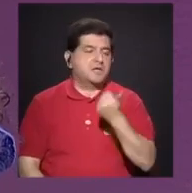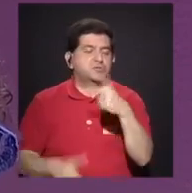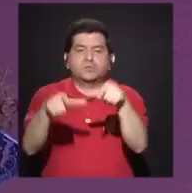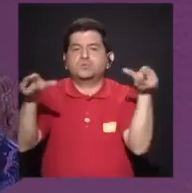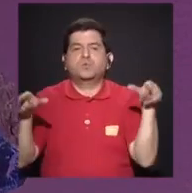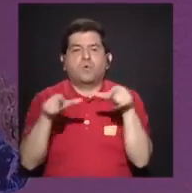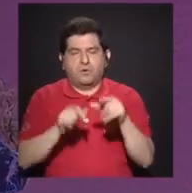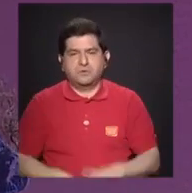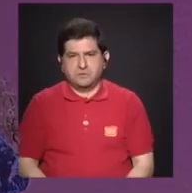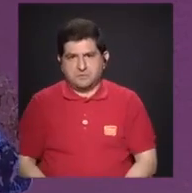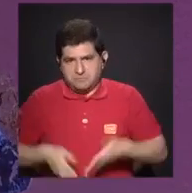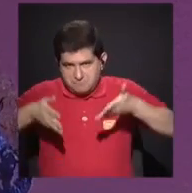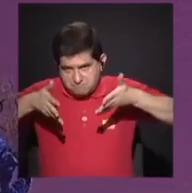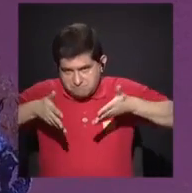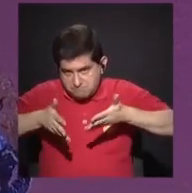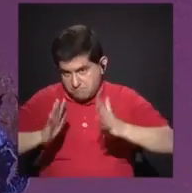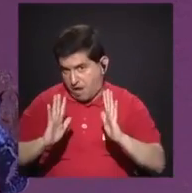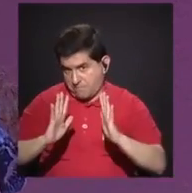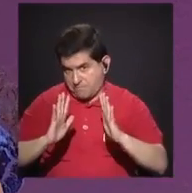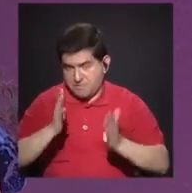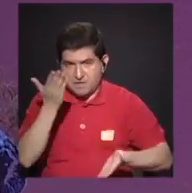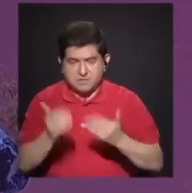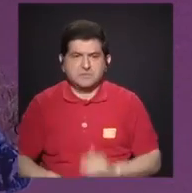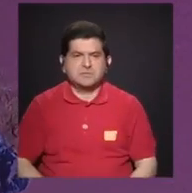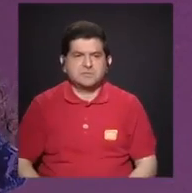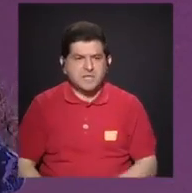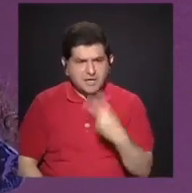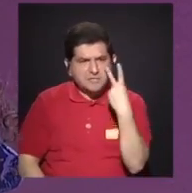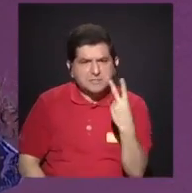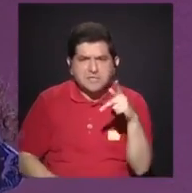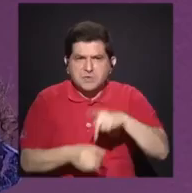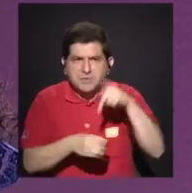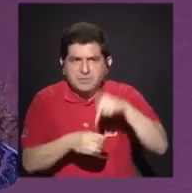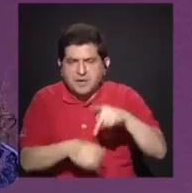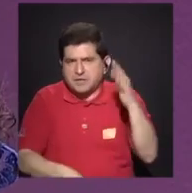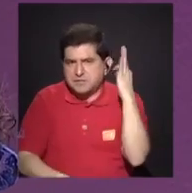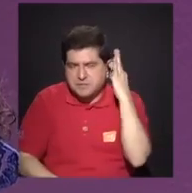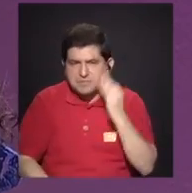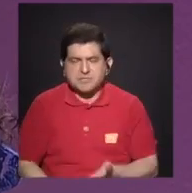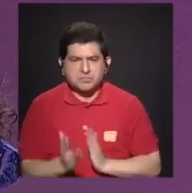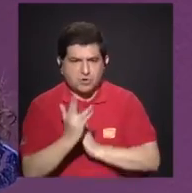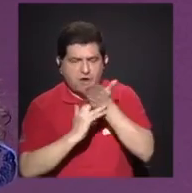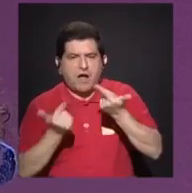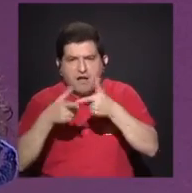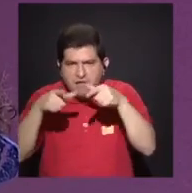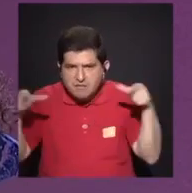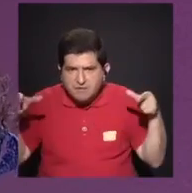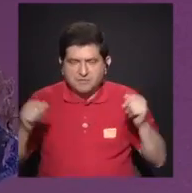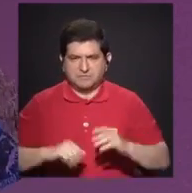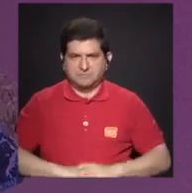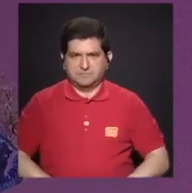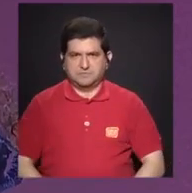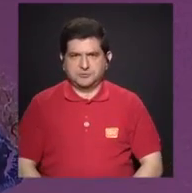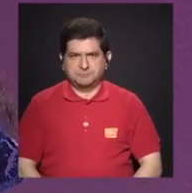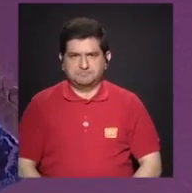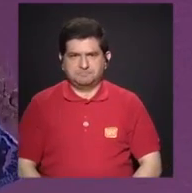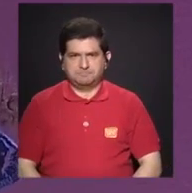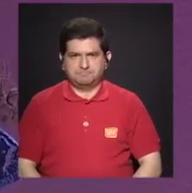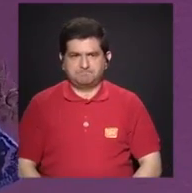parte. Mientras que si es visible la participación de las mujeres a través del lenguaje también,